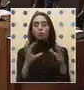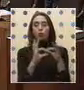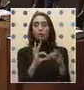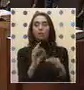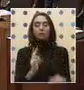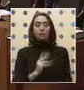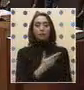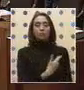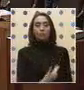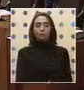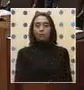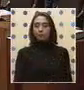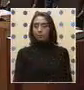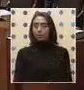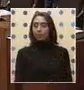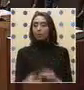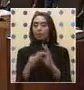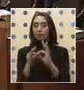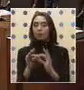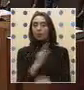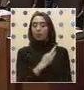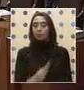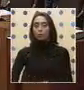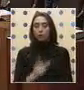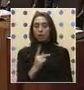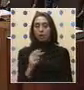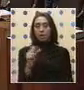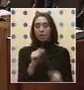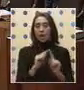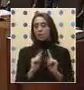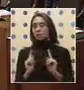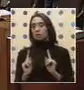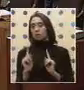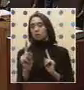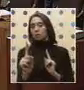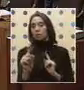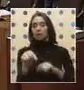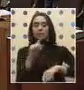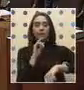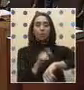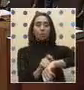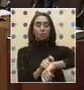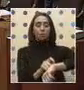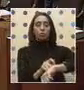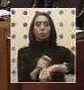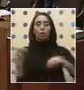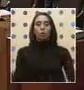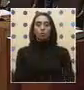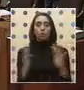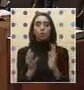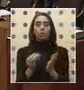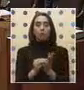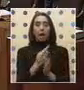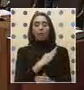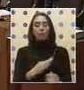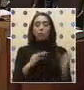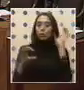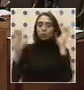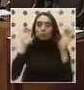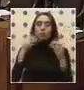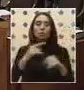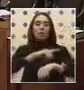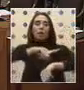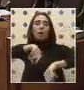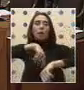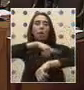Presidente. Agradezco al diputado Kast por su intermedio, porque ahora en este minuto hay más diputados, podemos escucharnos, llevamos varias